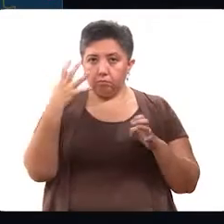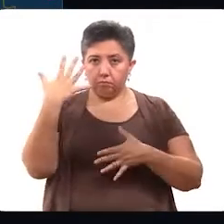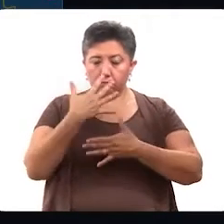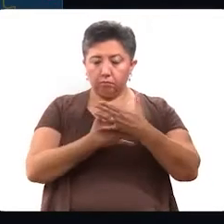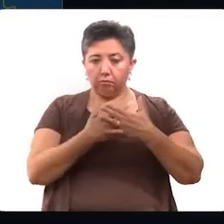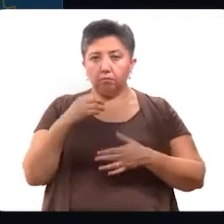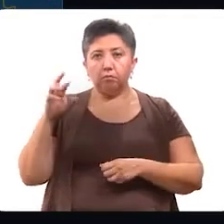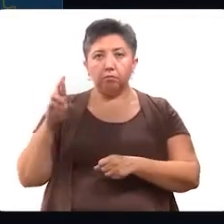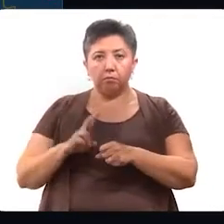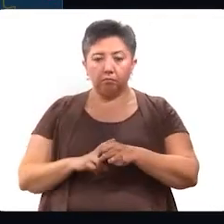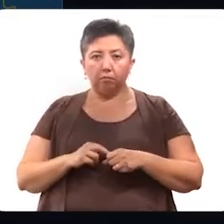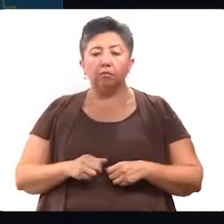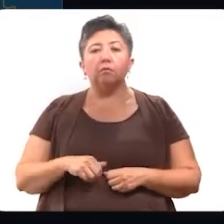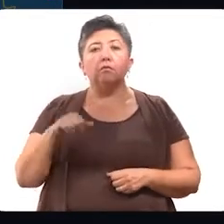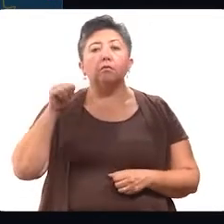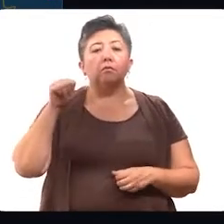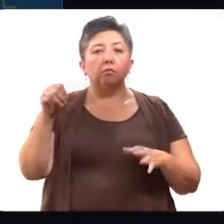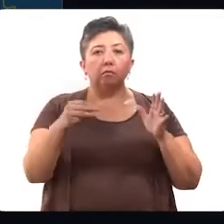10.915 en la zona sur,